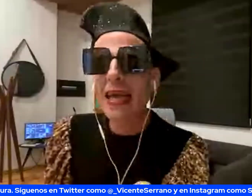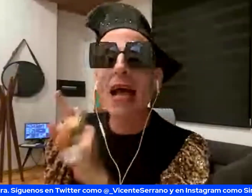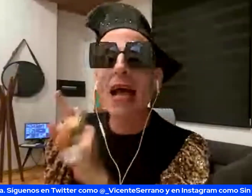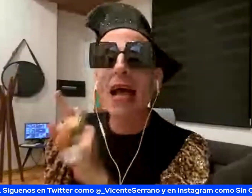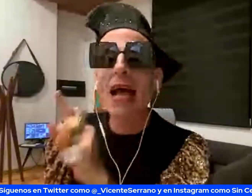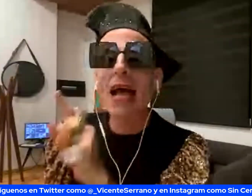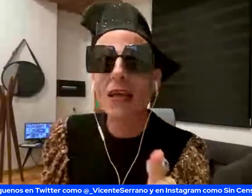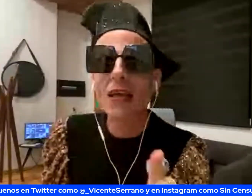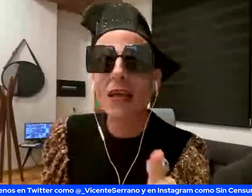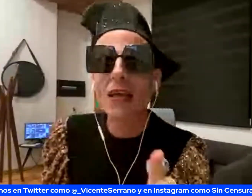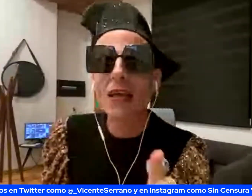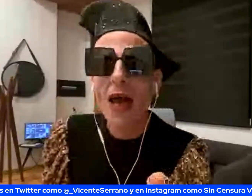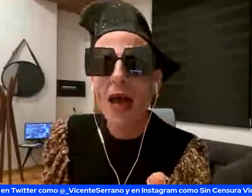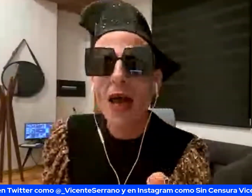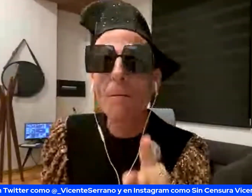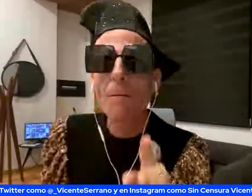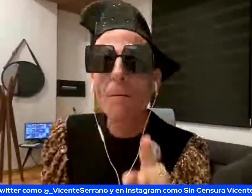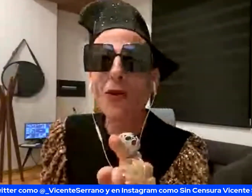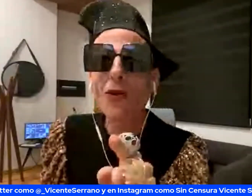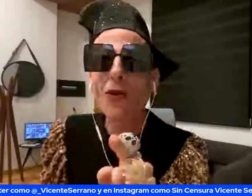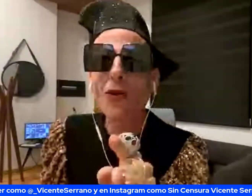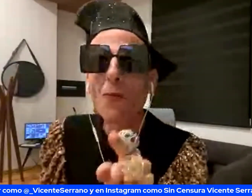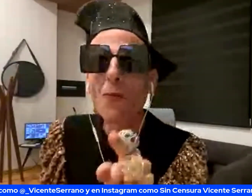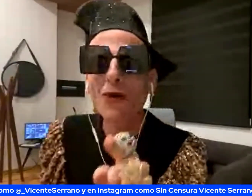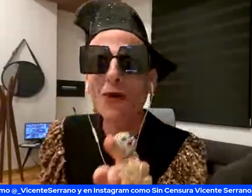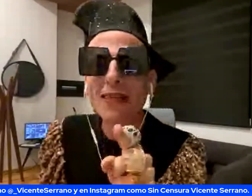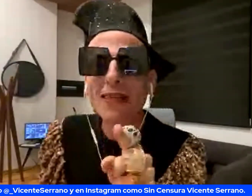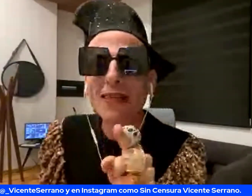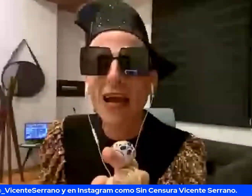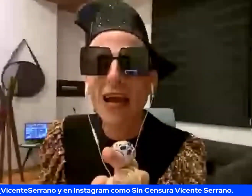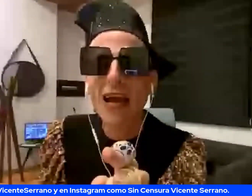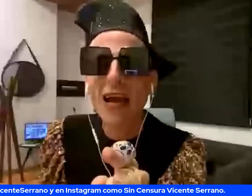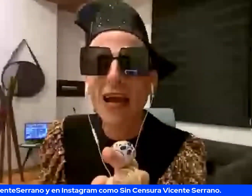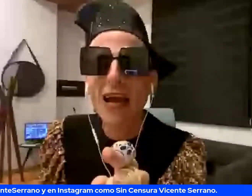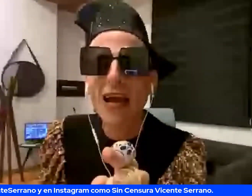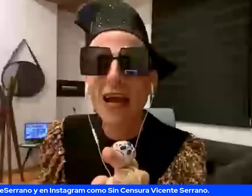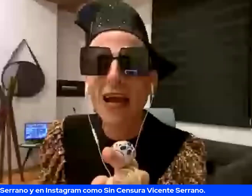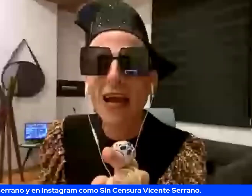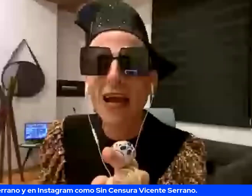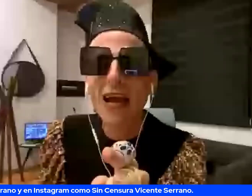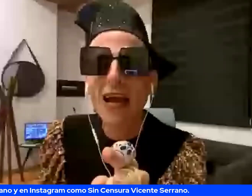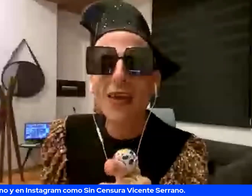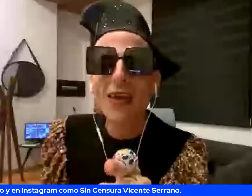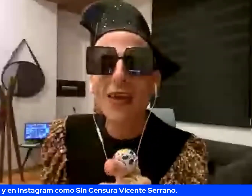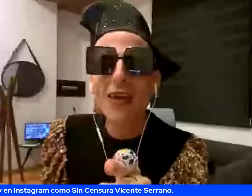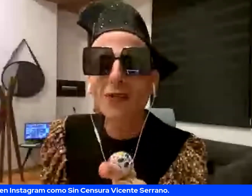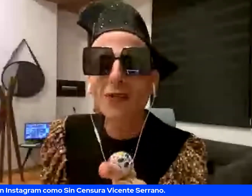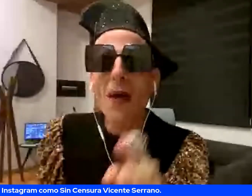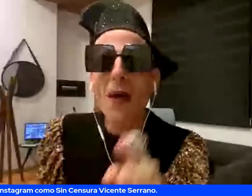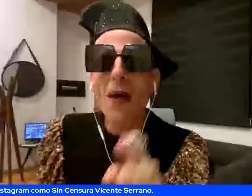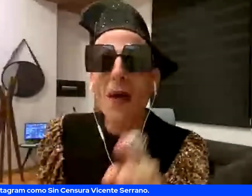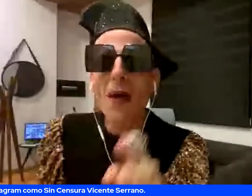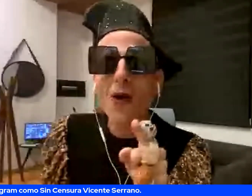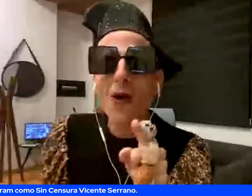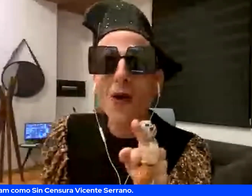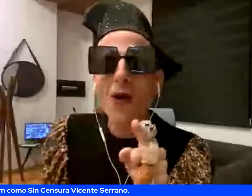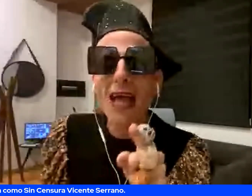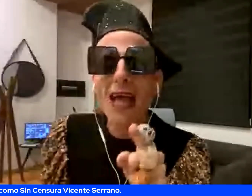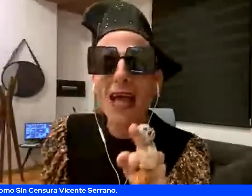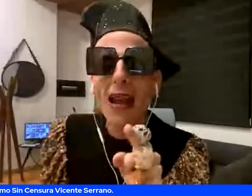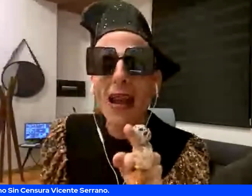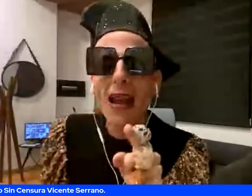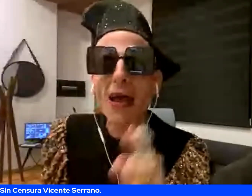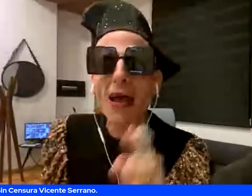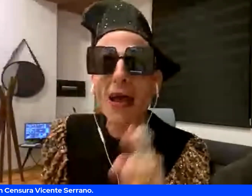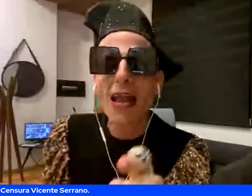que se ha tenido en la historia, vean los números que está arrojando, vean los proyectos, vean cómo está